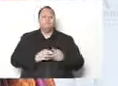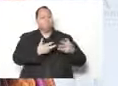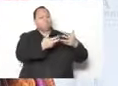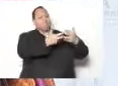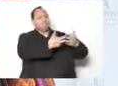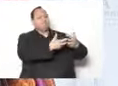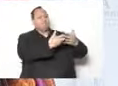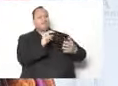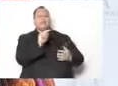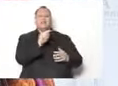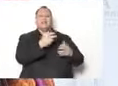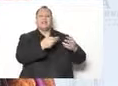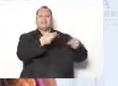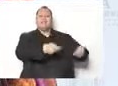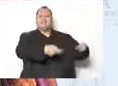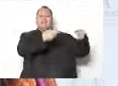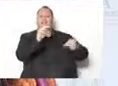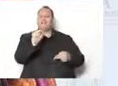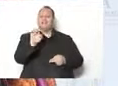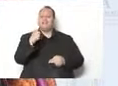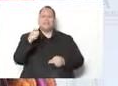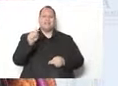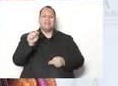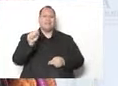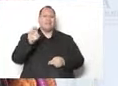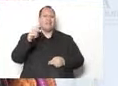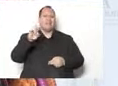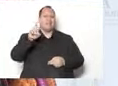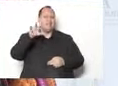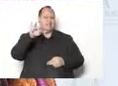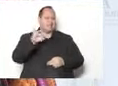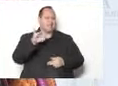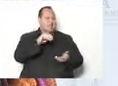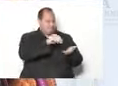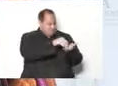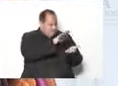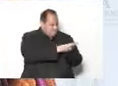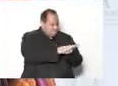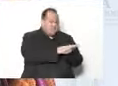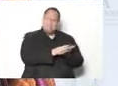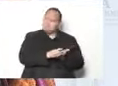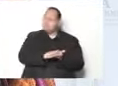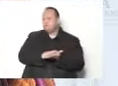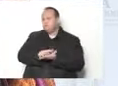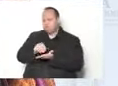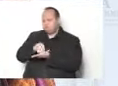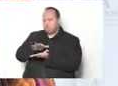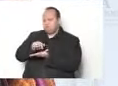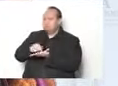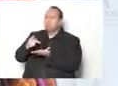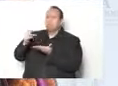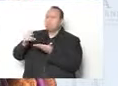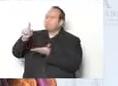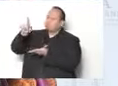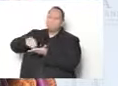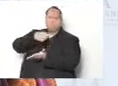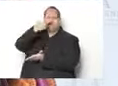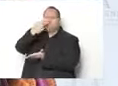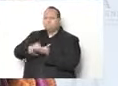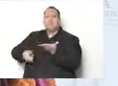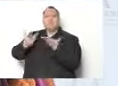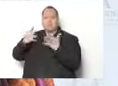empresa Next Energy acepta cancelar definitivamente ese proyecto con